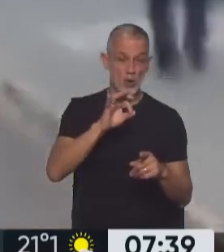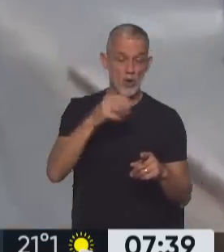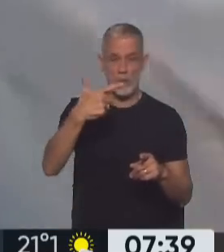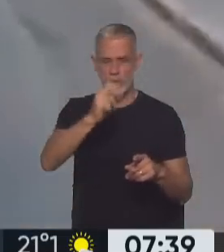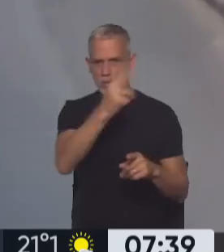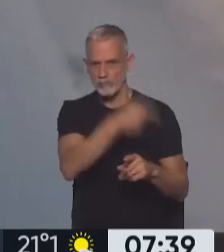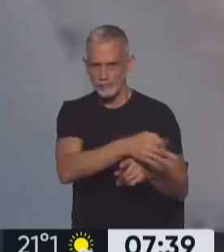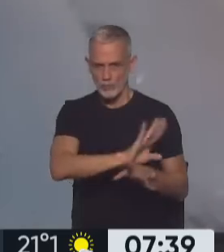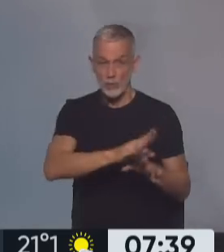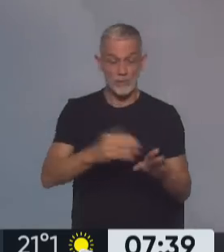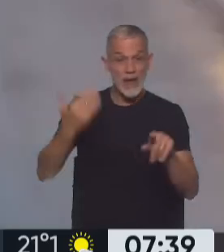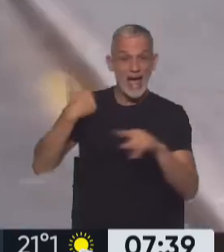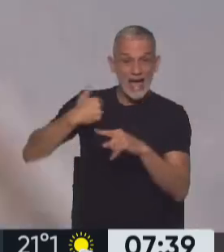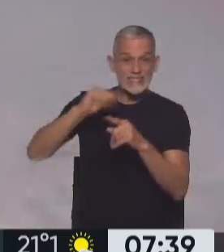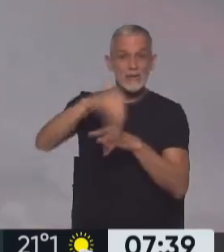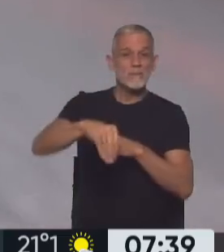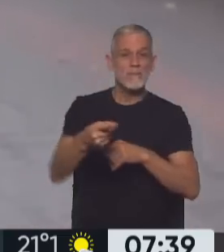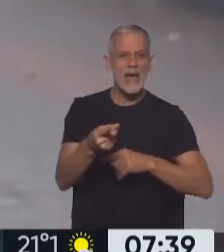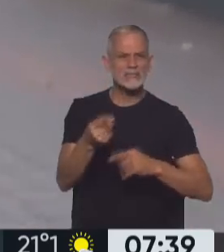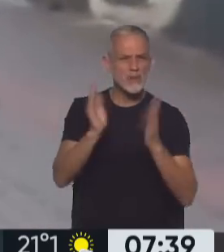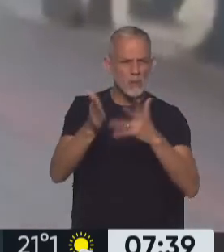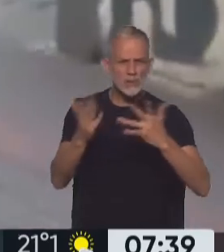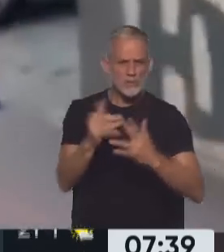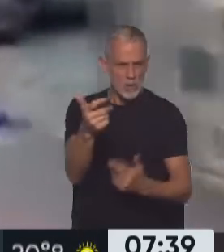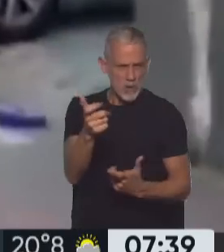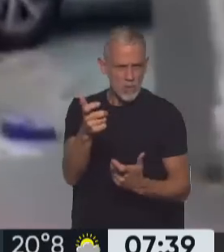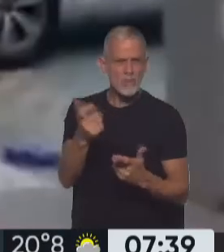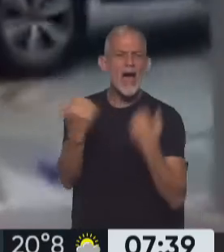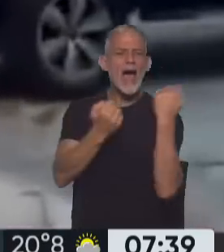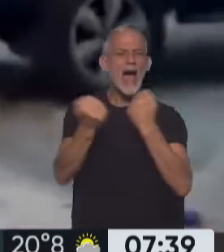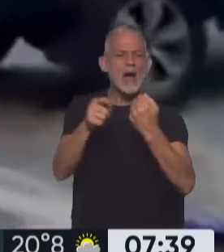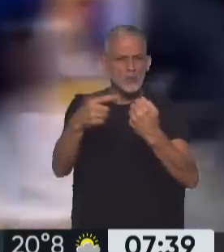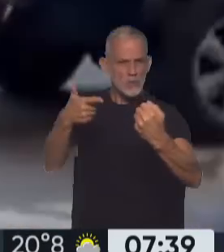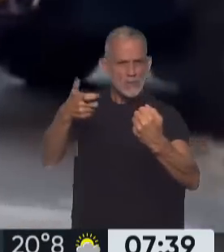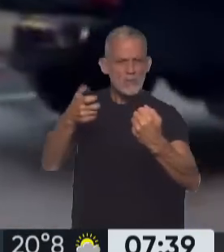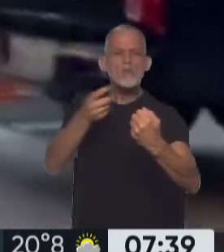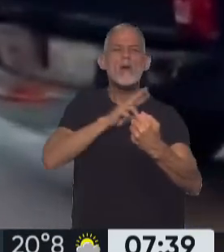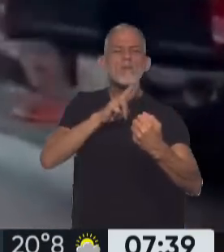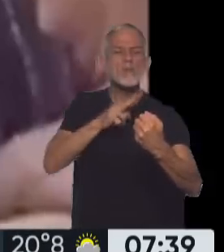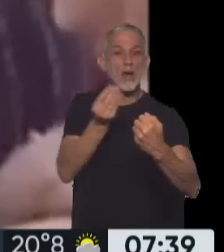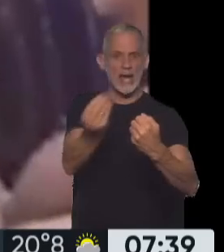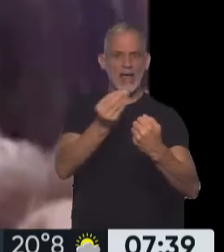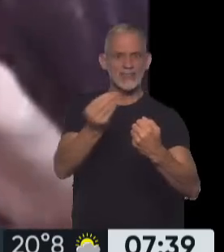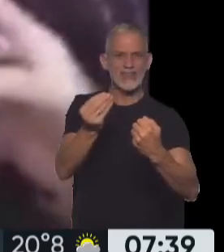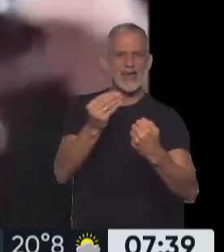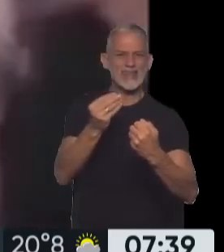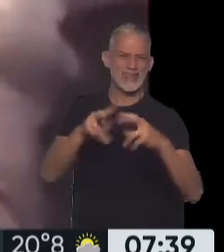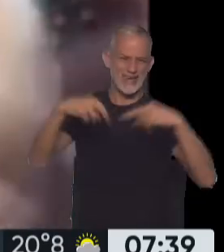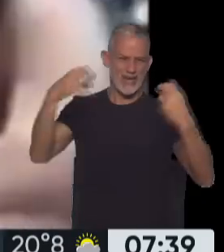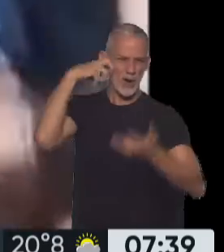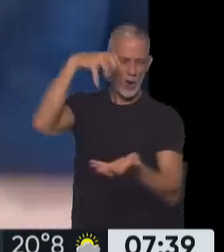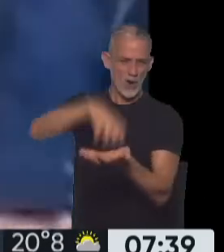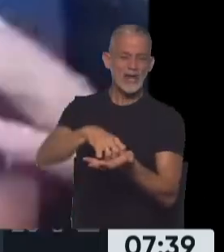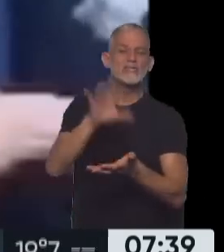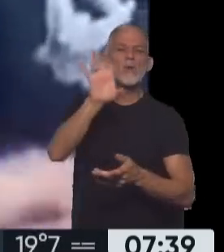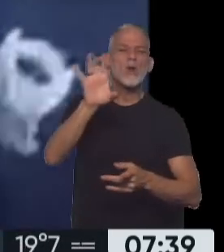ayer también sucedió otra situación violenta, que es que balearon el auto de una candidata a asambleísta en la provincia